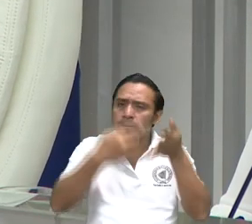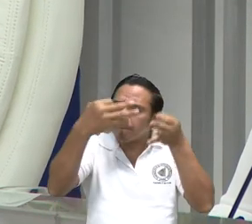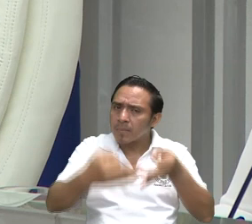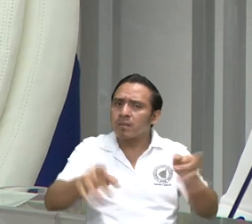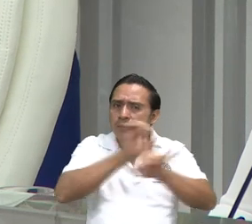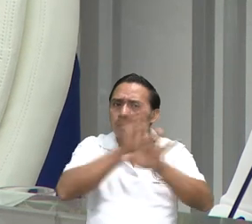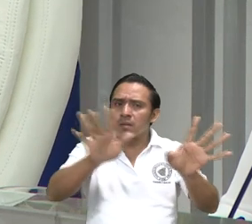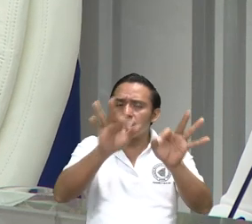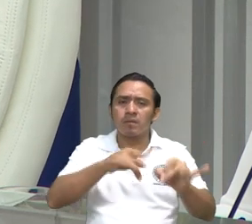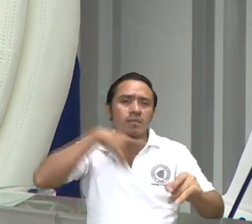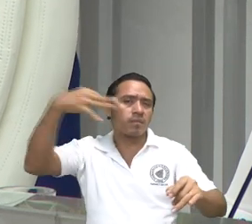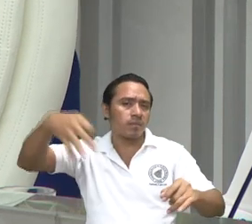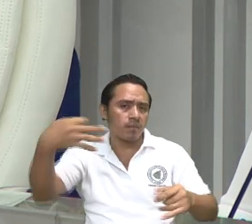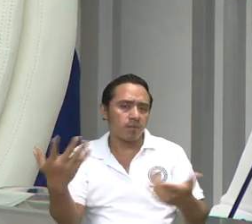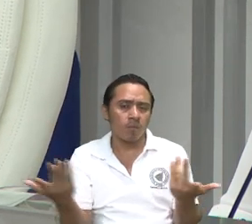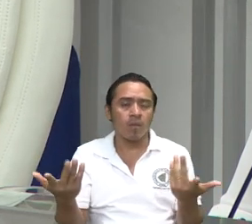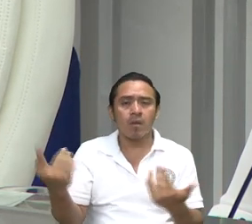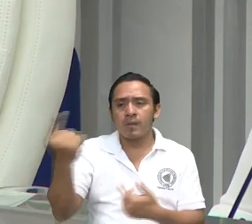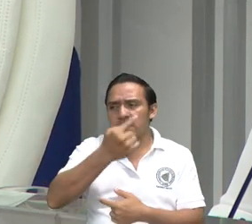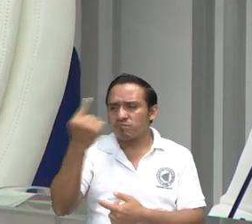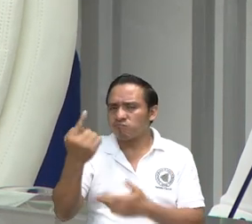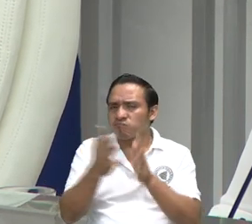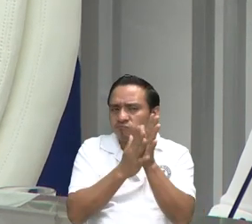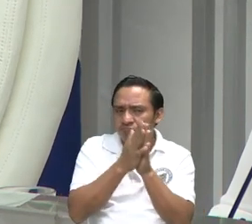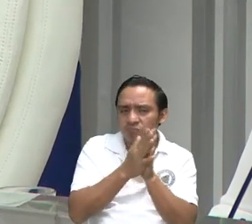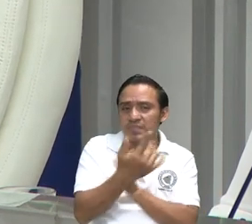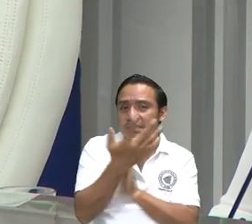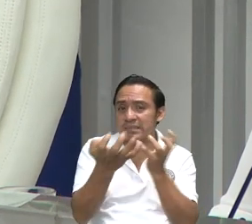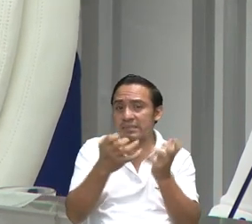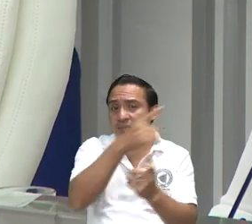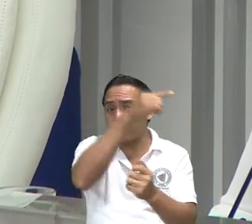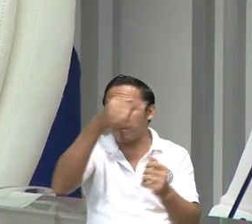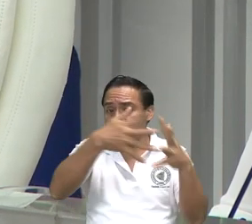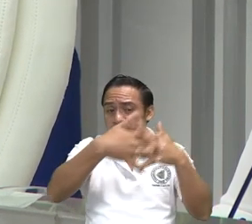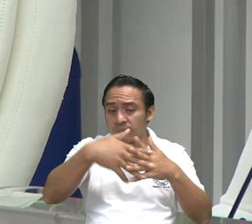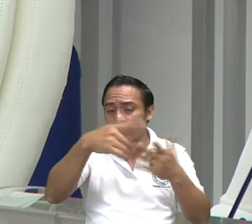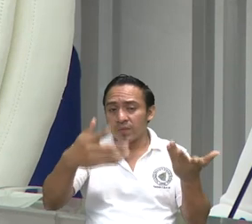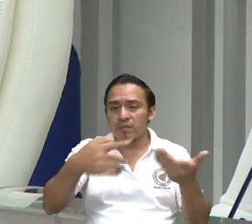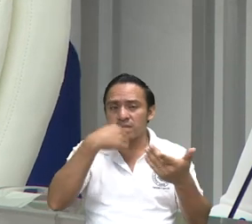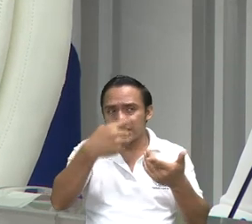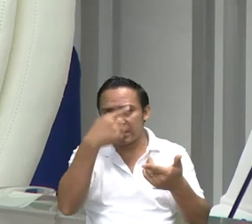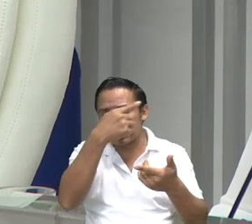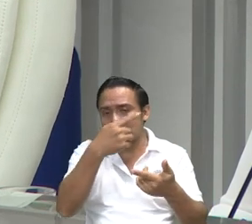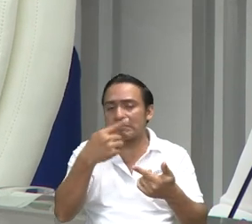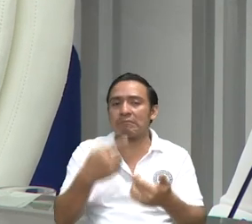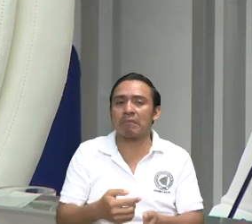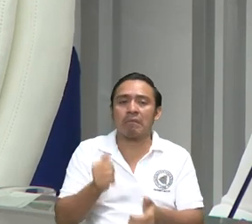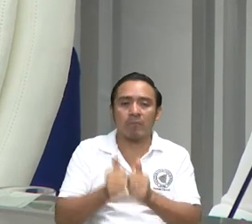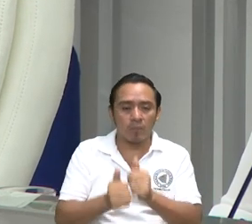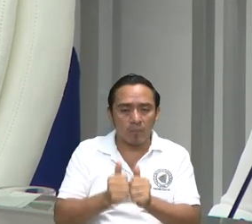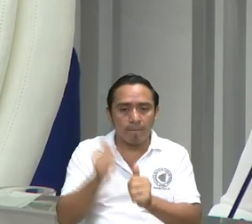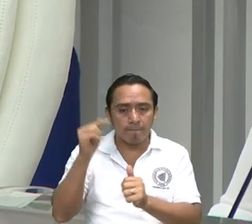precisión las verdaderas intenciones del imperialismo norteamericano, describiéndolo como el principal